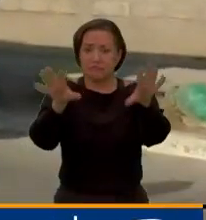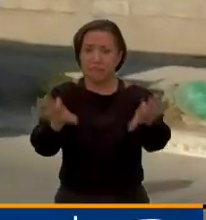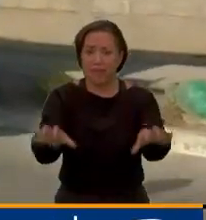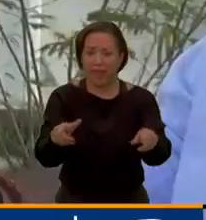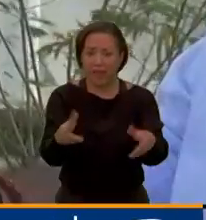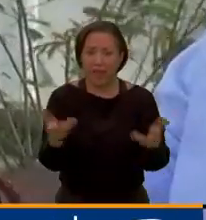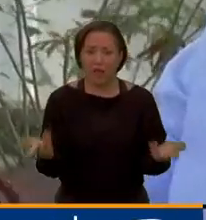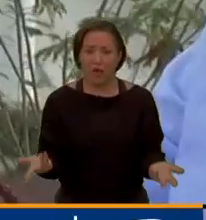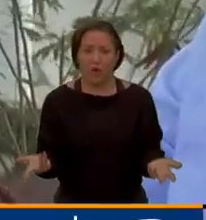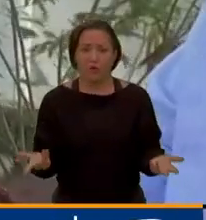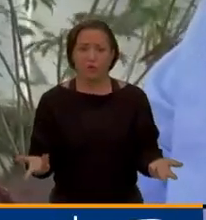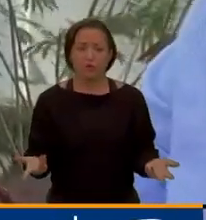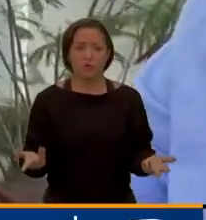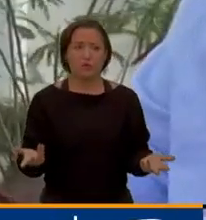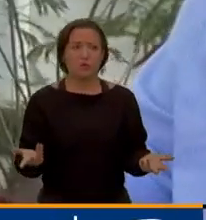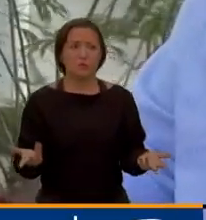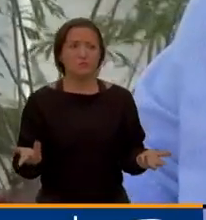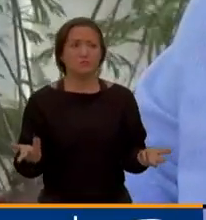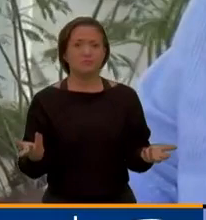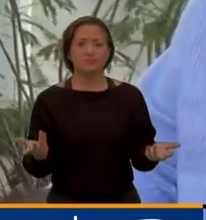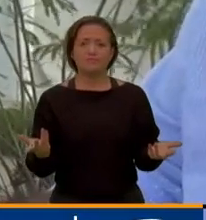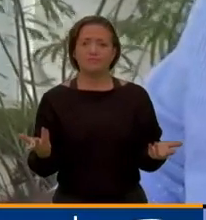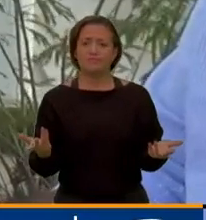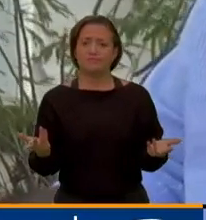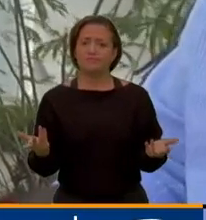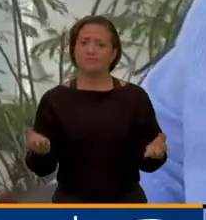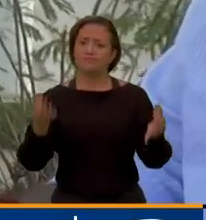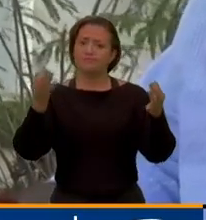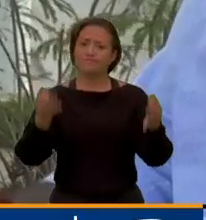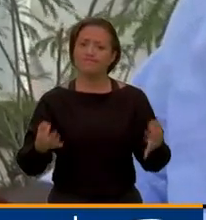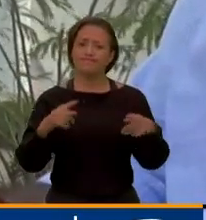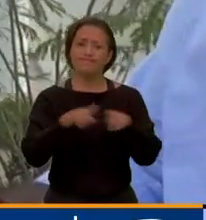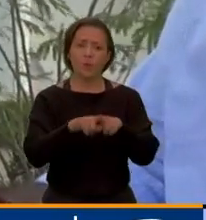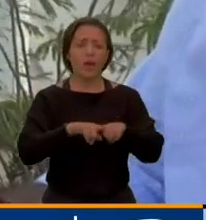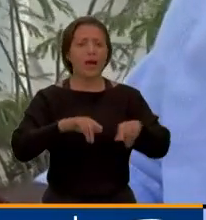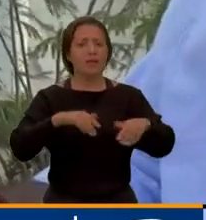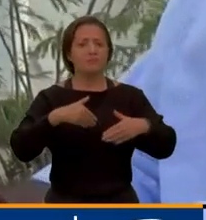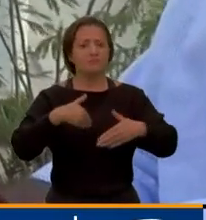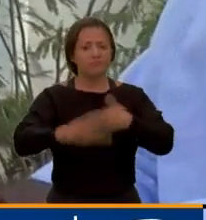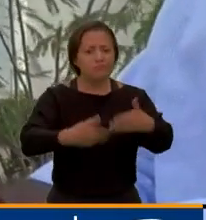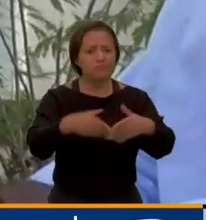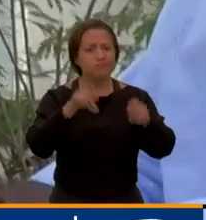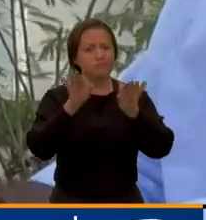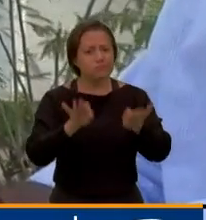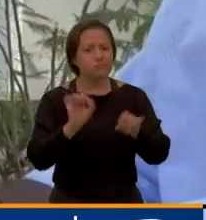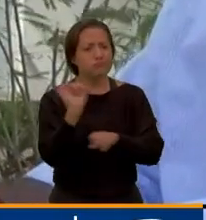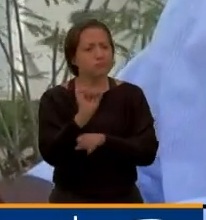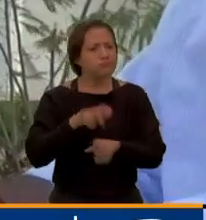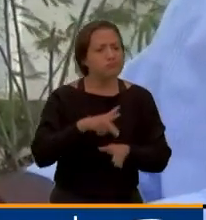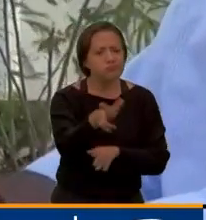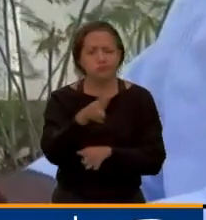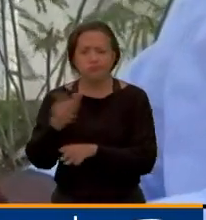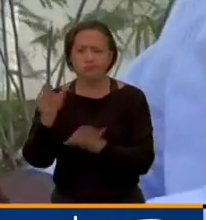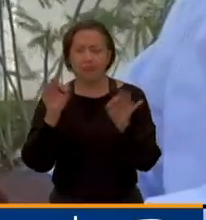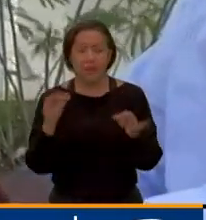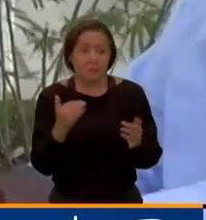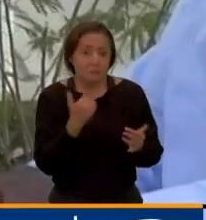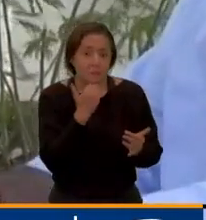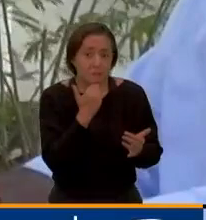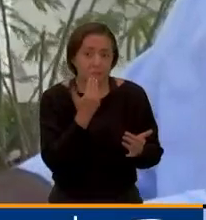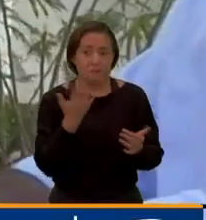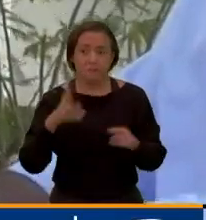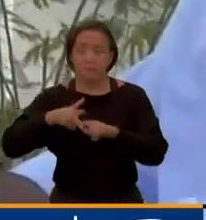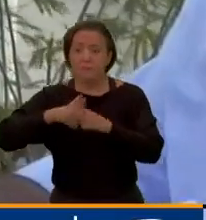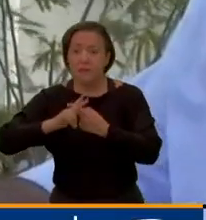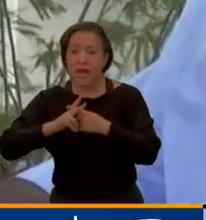que de pronto no tengan la garantía de movilidad, no sé qué dicen los